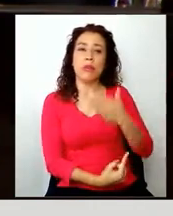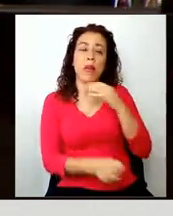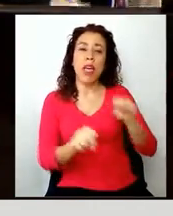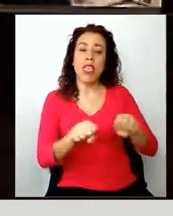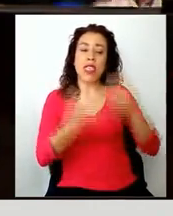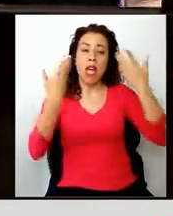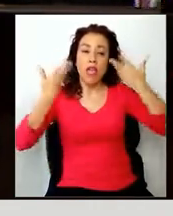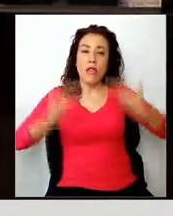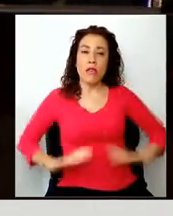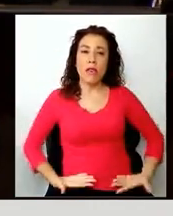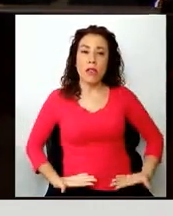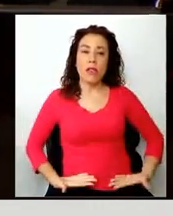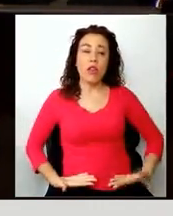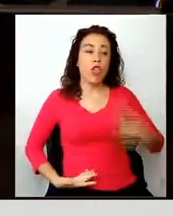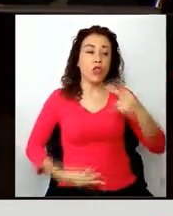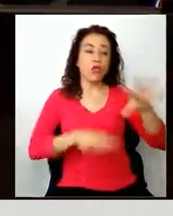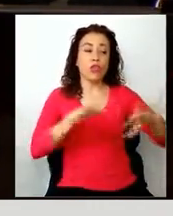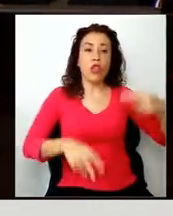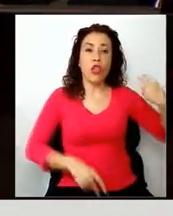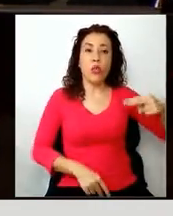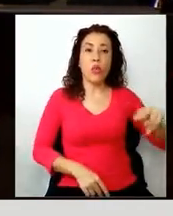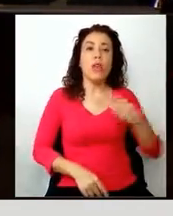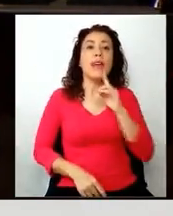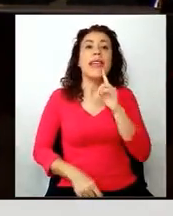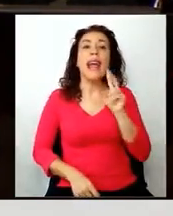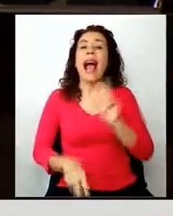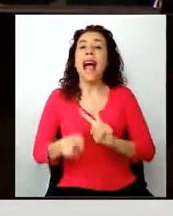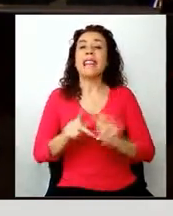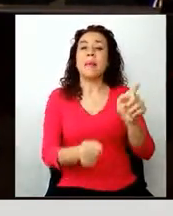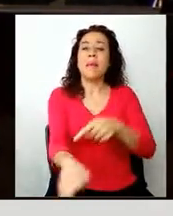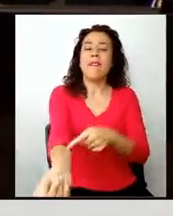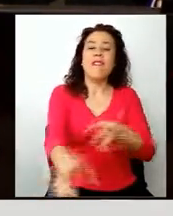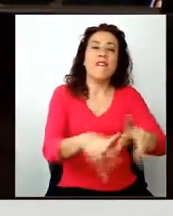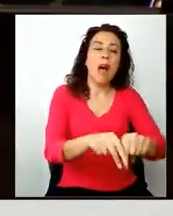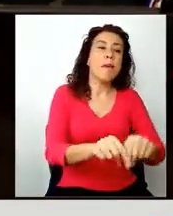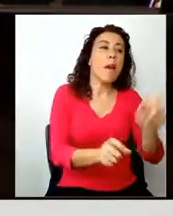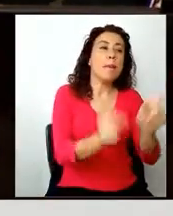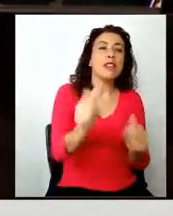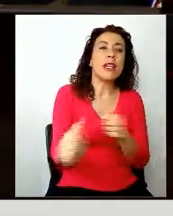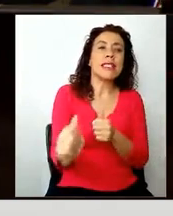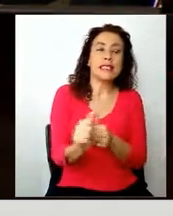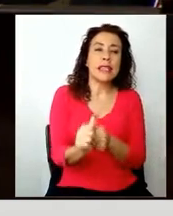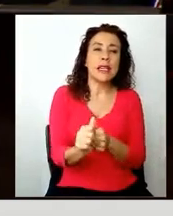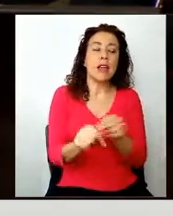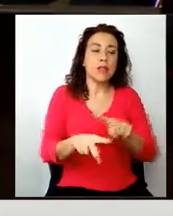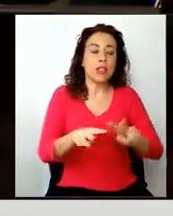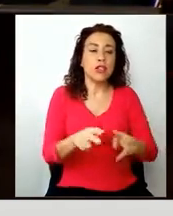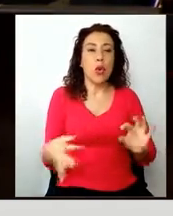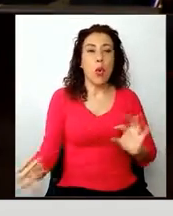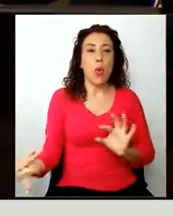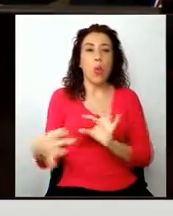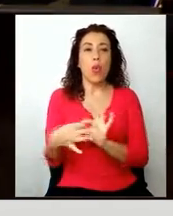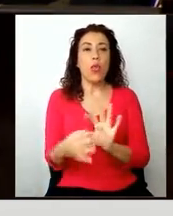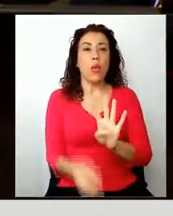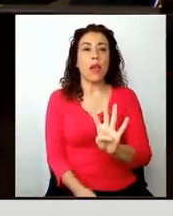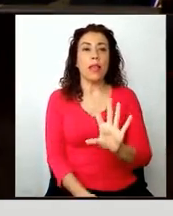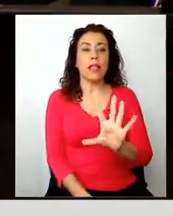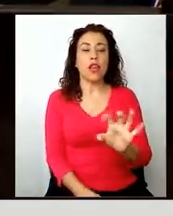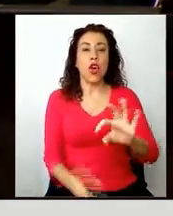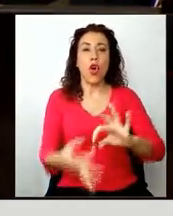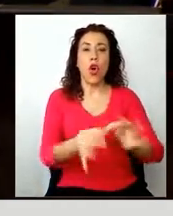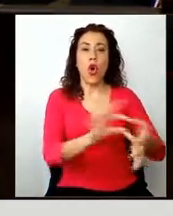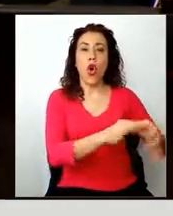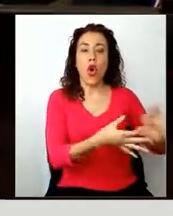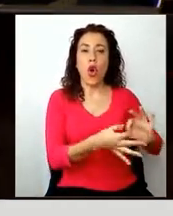patrimonial también realizado por cercanos o familiares por esta razón se conformó una alianza que agrupa cuarenta y cinco organizaciones vinculadas